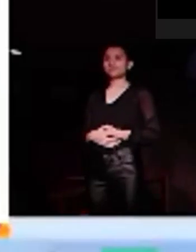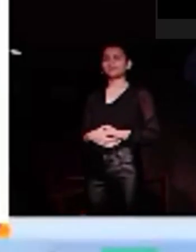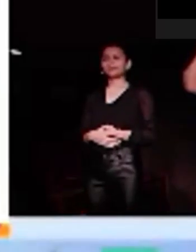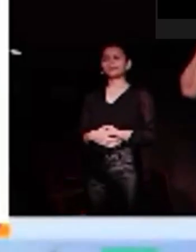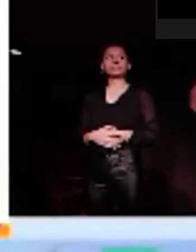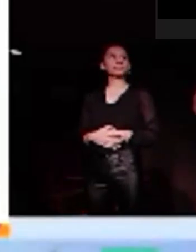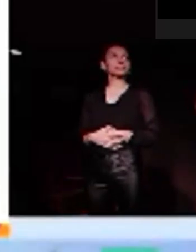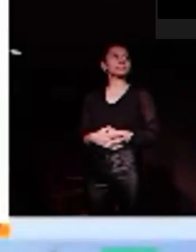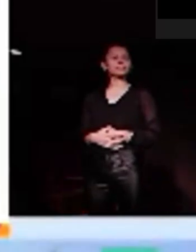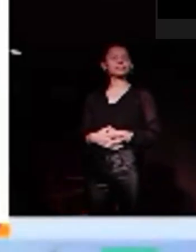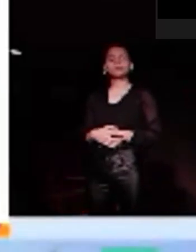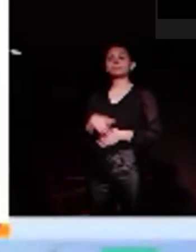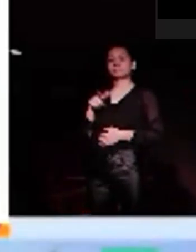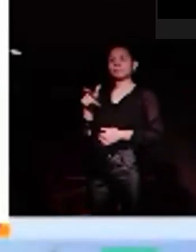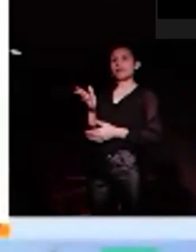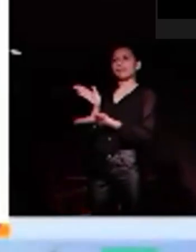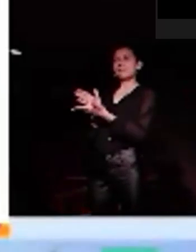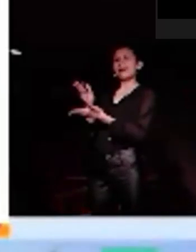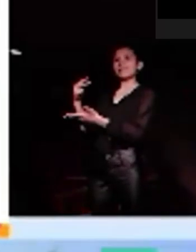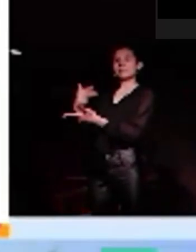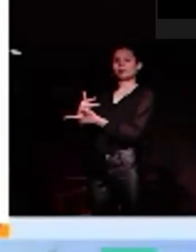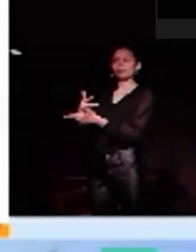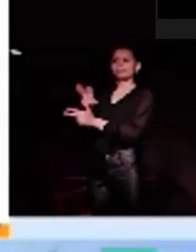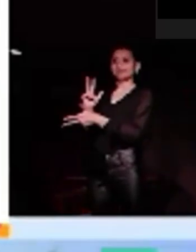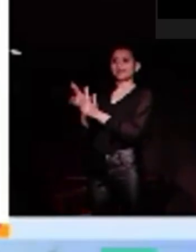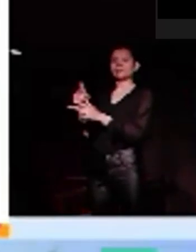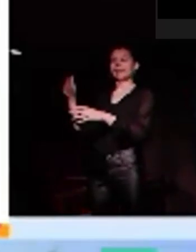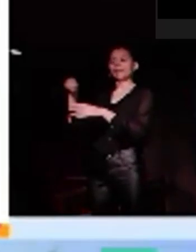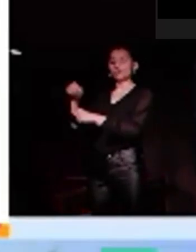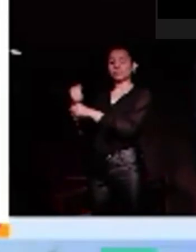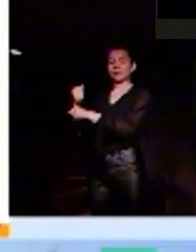Y Lucía es del Departamento de Lengua de Señas.